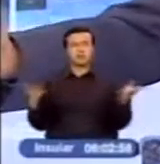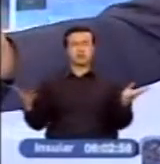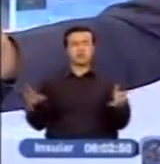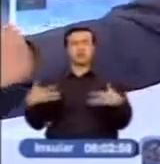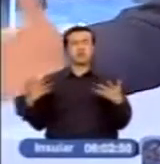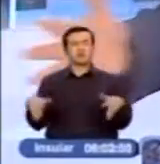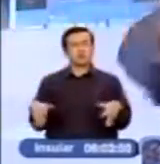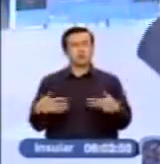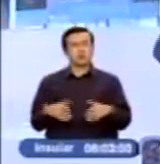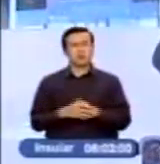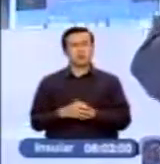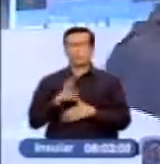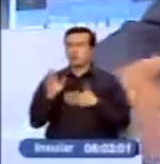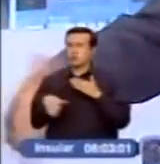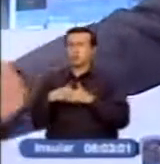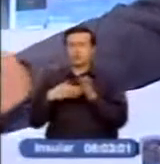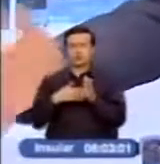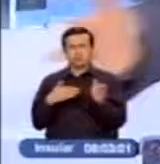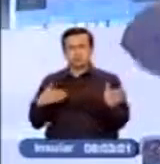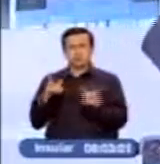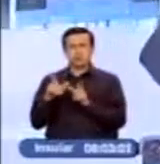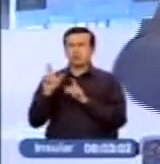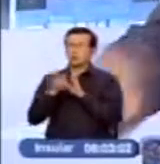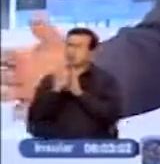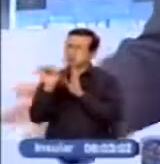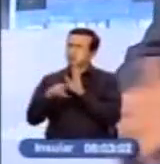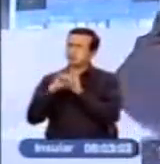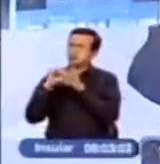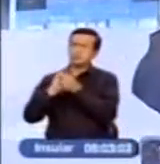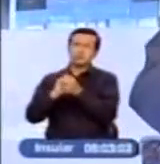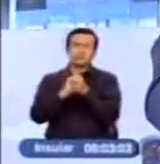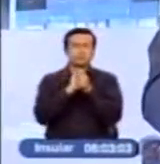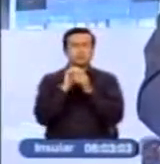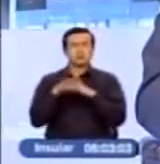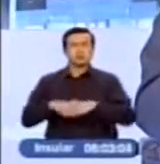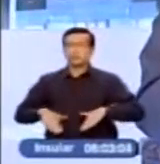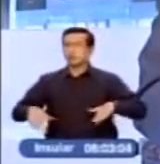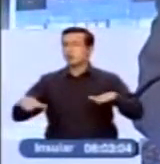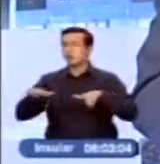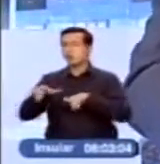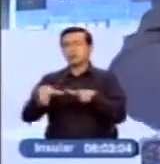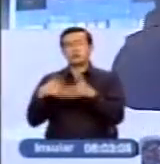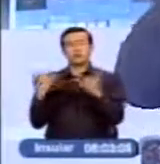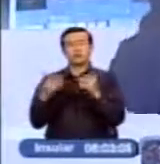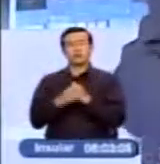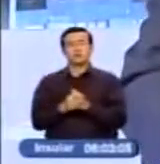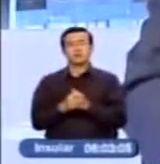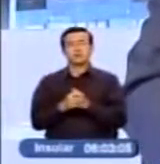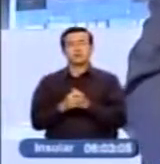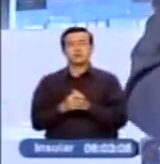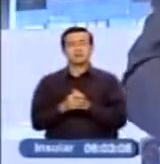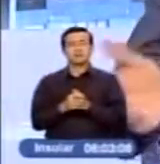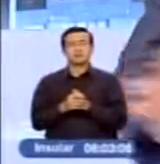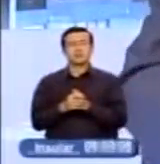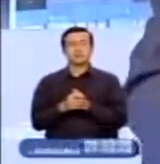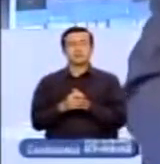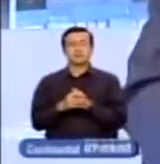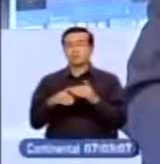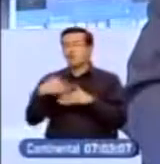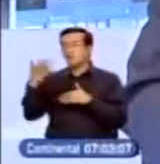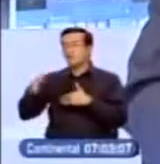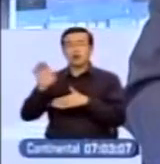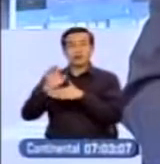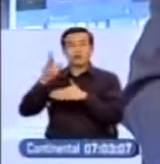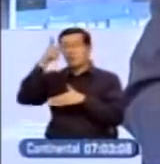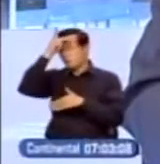trayendo todo lo que habían juntado de la gente solidaria de esta zona que es, si quiere, fuera del territorio